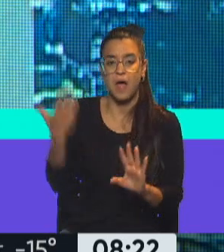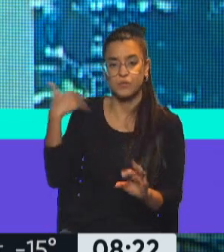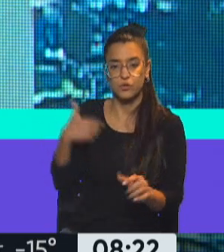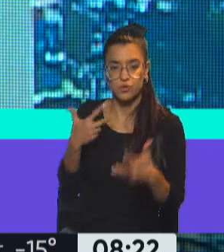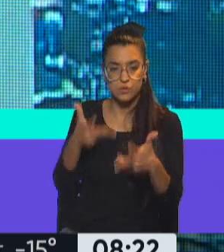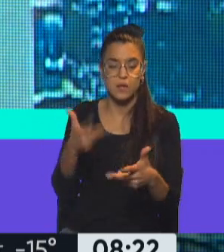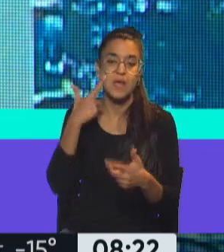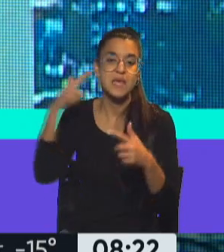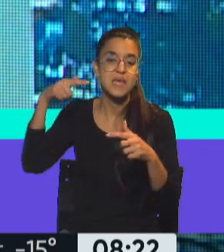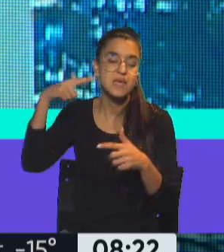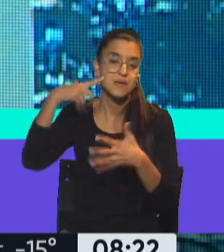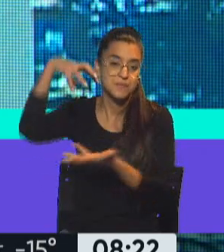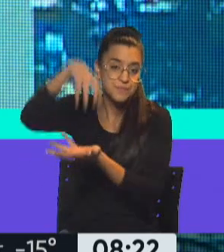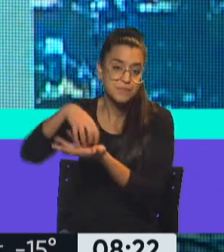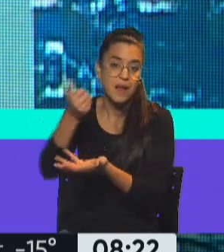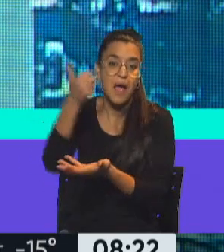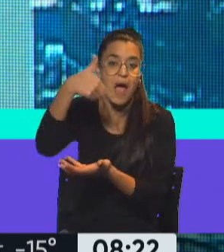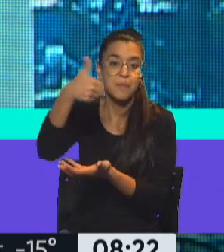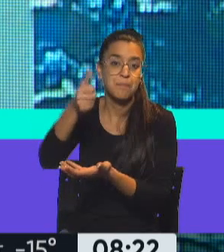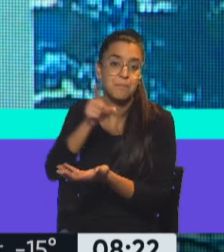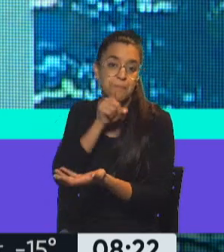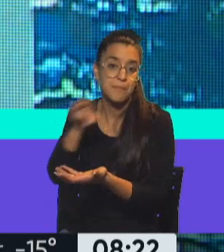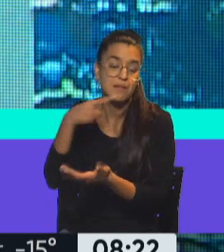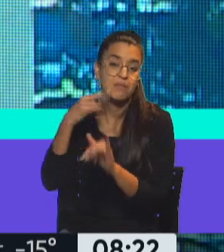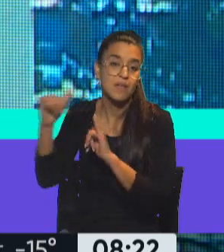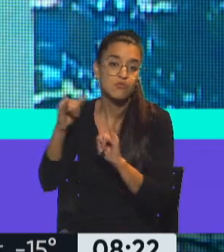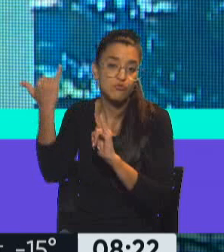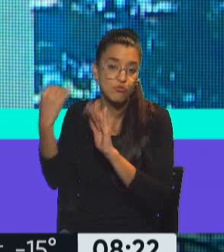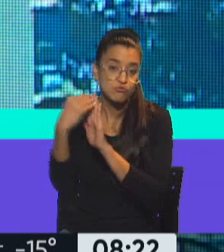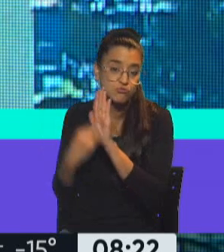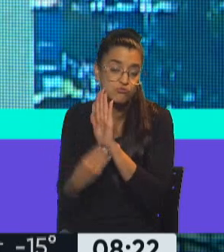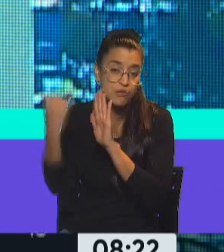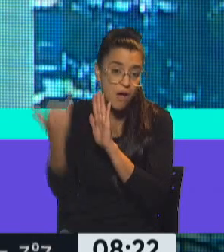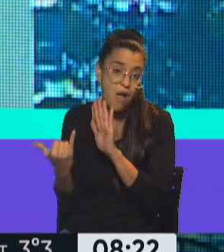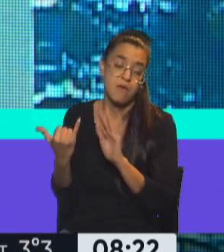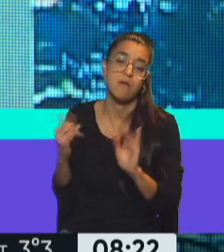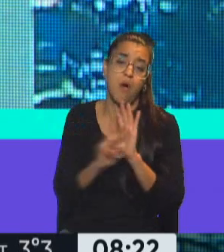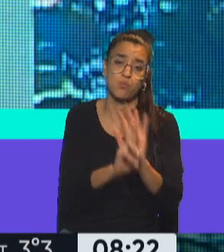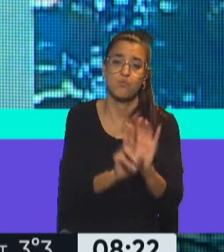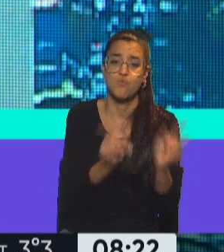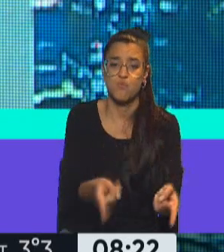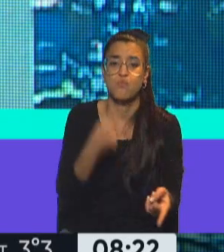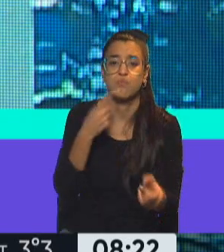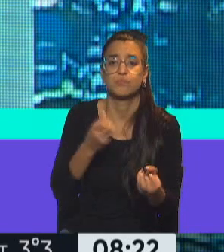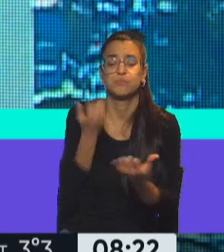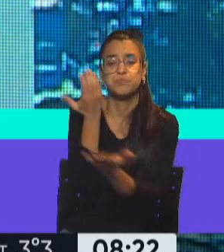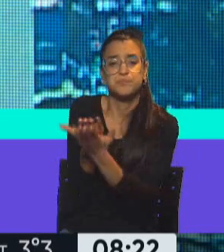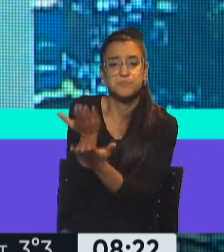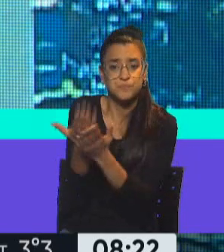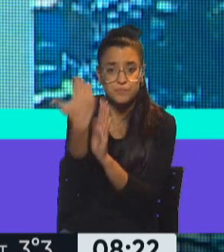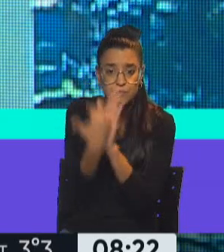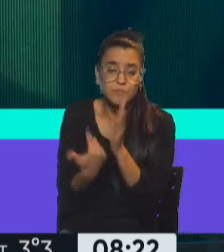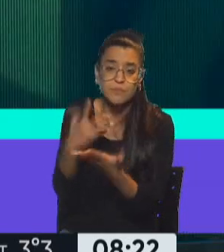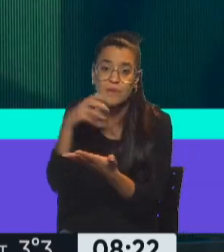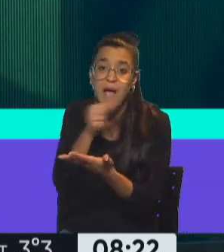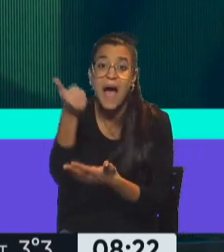nuestra agencia regulatoria, que es ANMAT, que es la que tiene los datos. Los datos son enviados o fueron presentados en forma